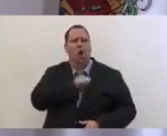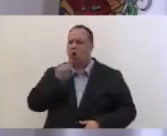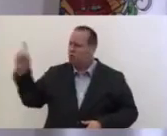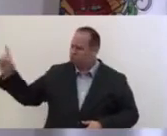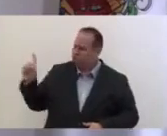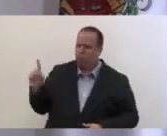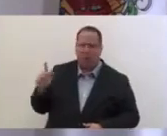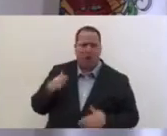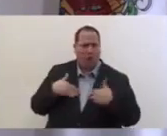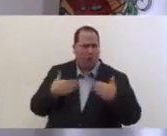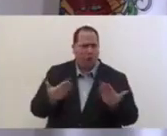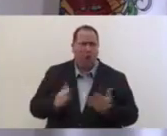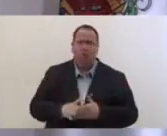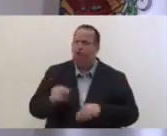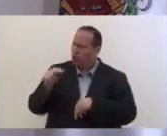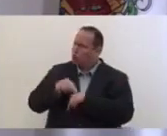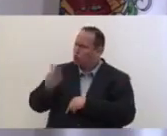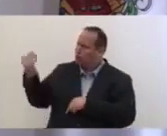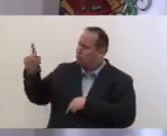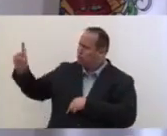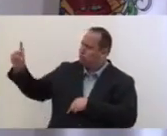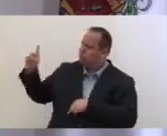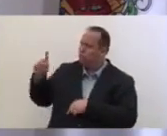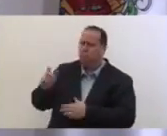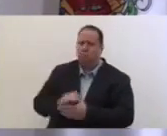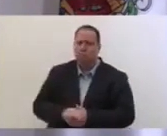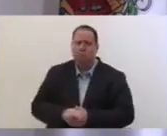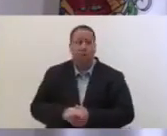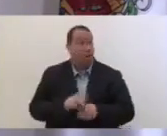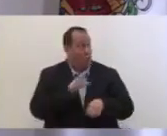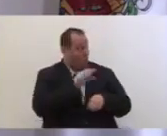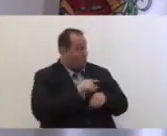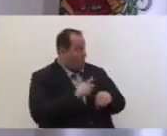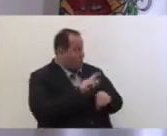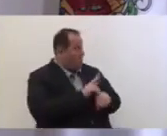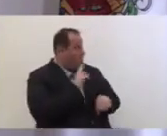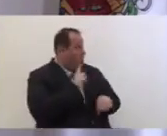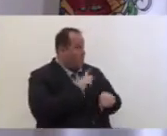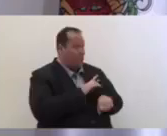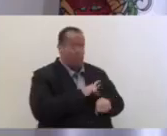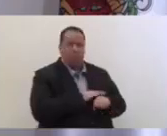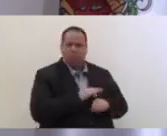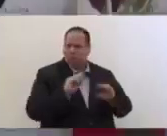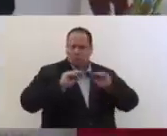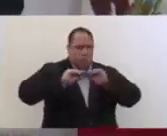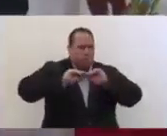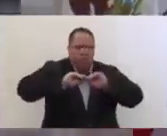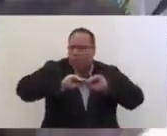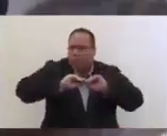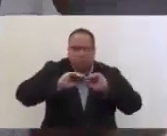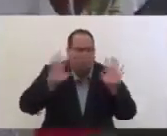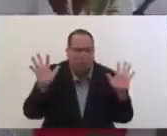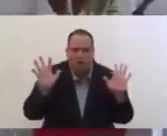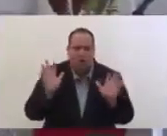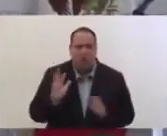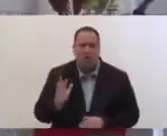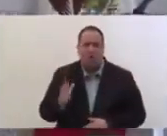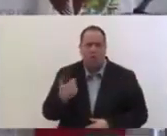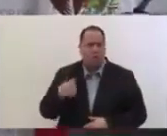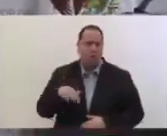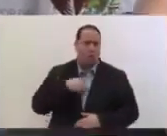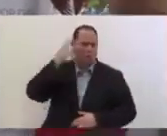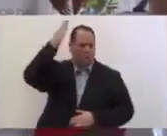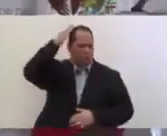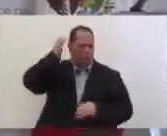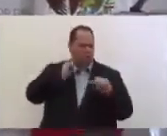adelante, doctor. Con permiso, gobernador. Pues, sí, Juan Pablo, definitivamente quienes no encabezamos,